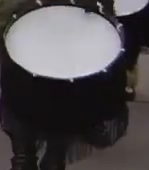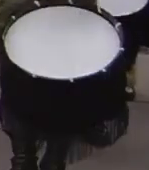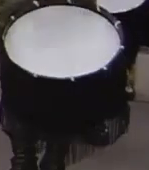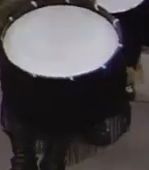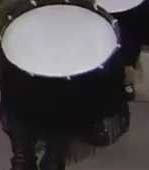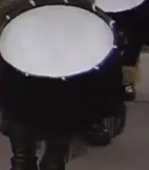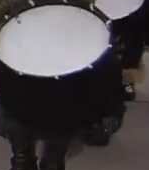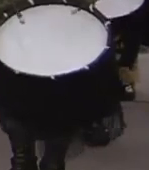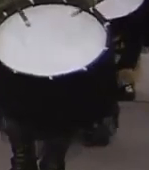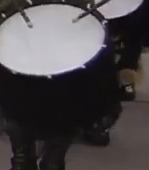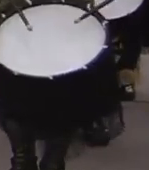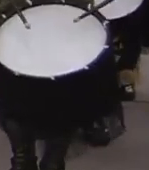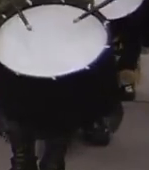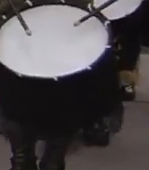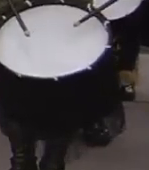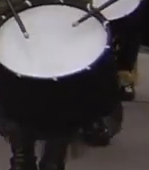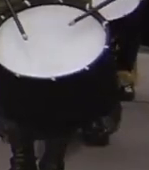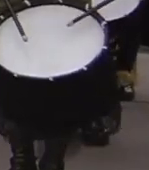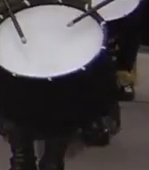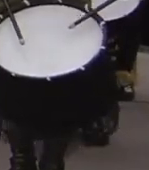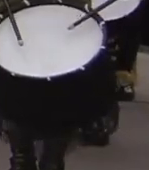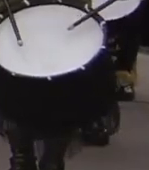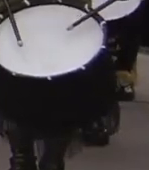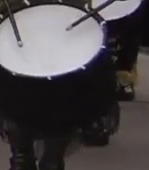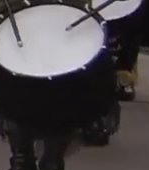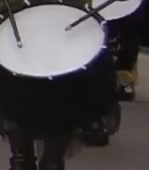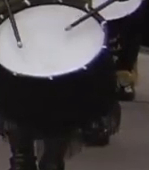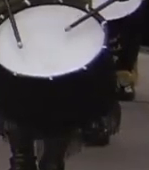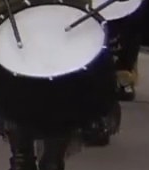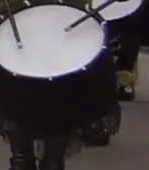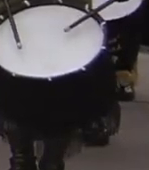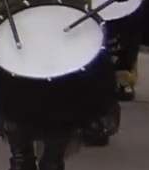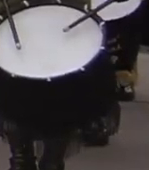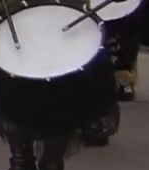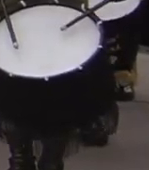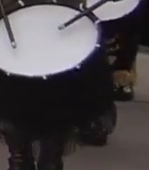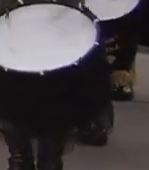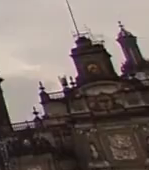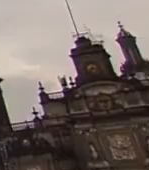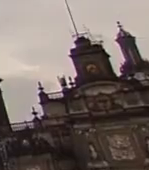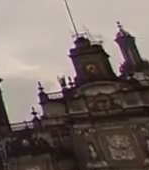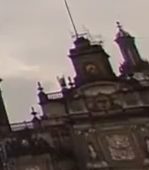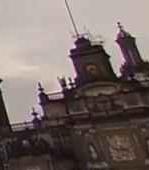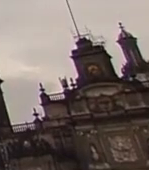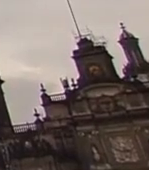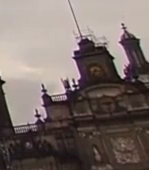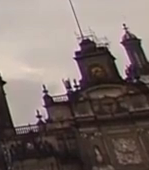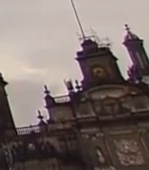presidente Andrés Manuel López Obrador izó la bandera nacional del Zócalo capitalino a media asta.